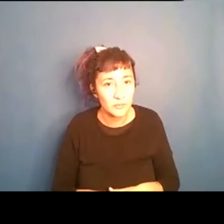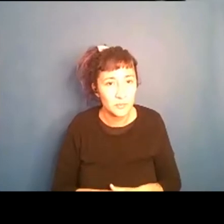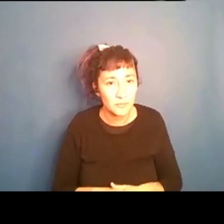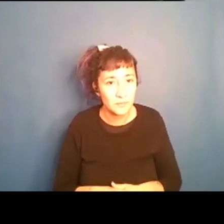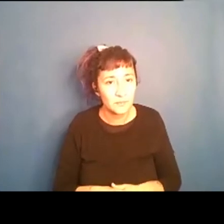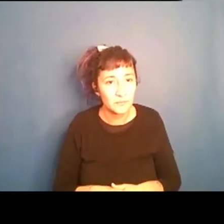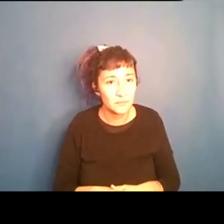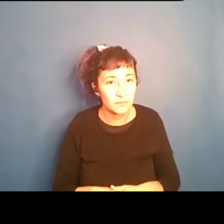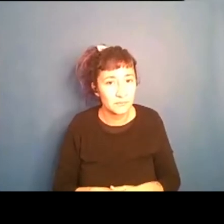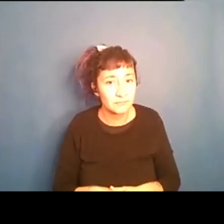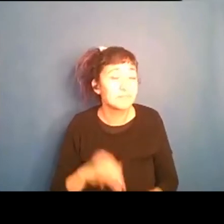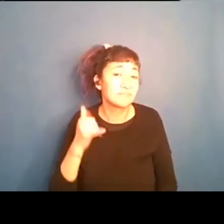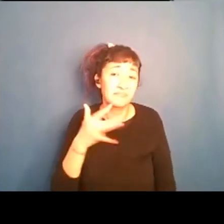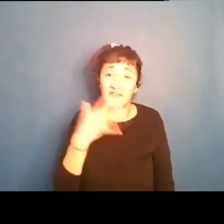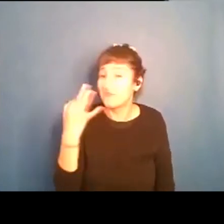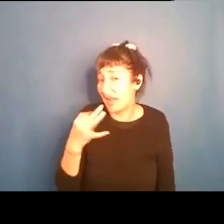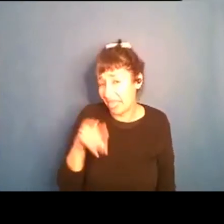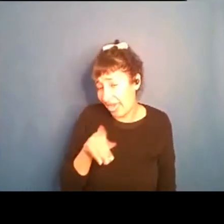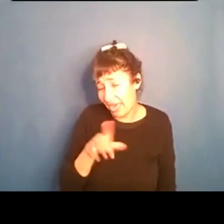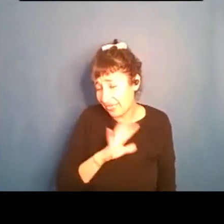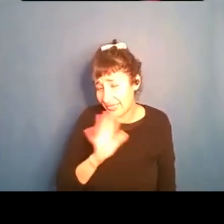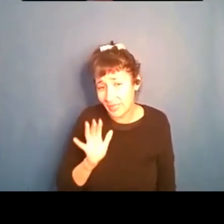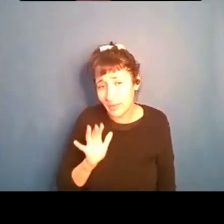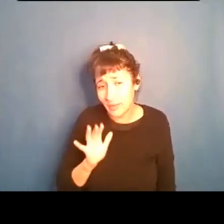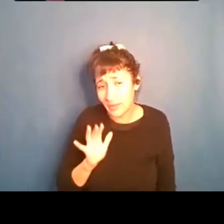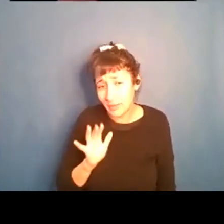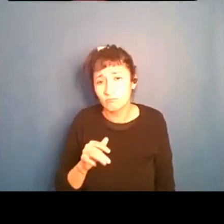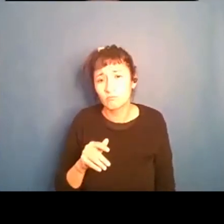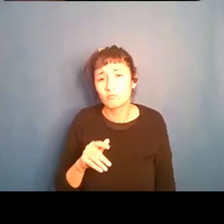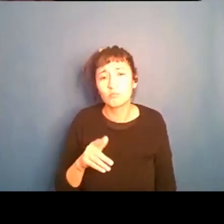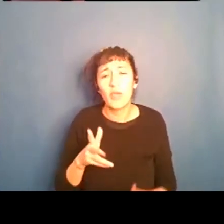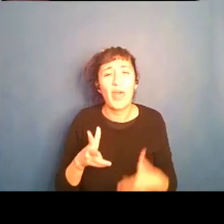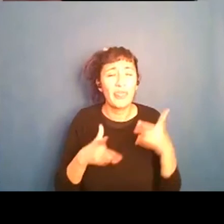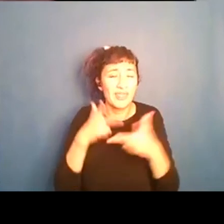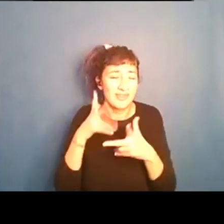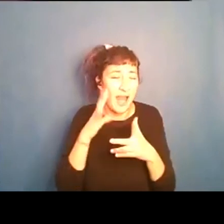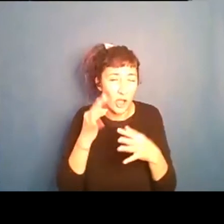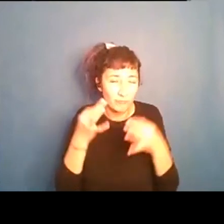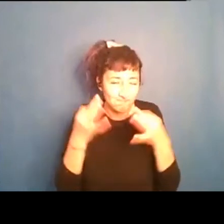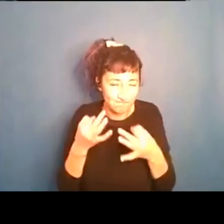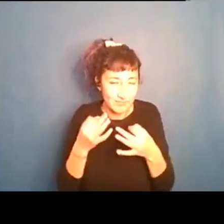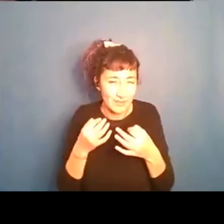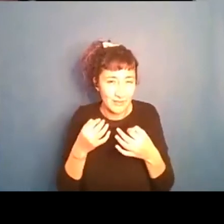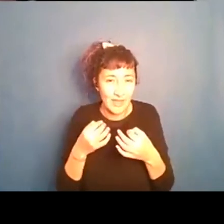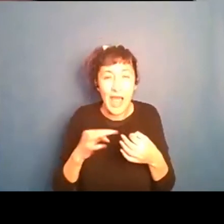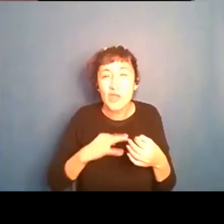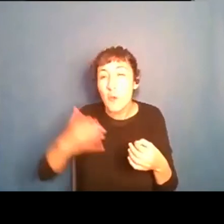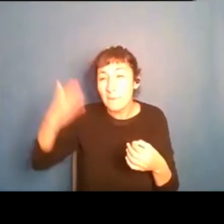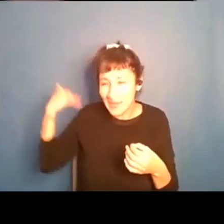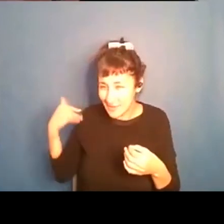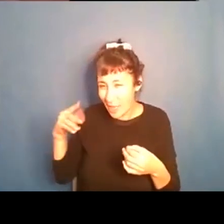Bien, sí, es verdad. Voy a hablar en algo concreto, real, que se vio el año